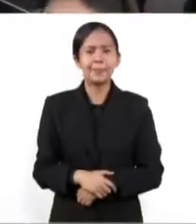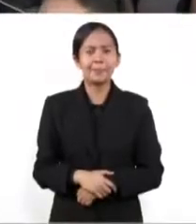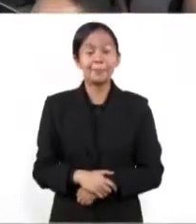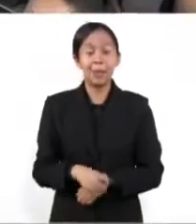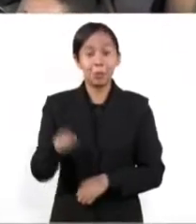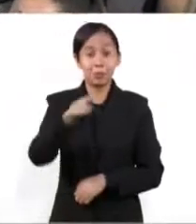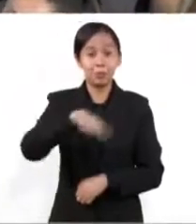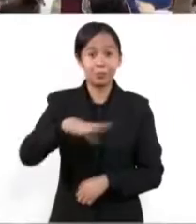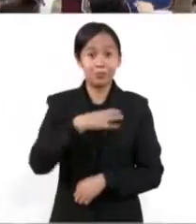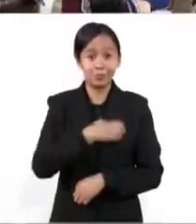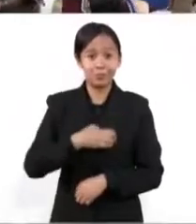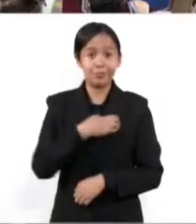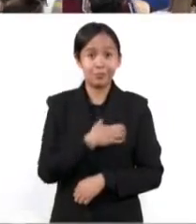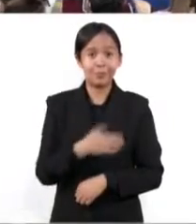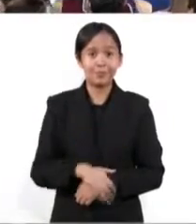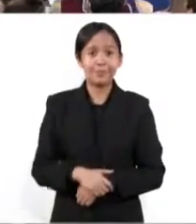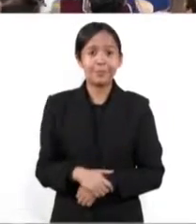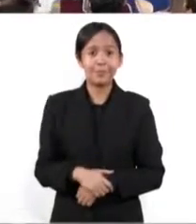¿Están contentos?